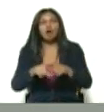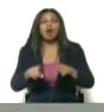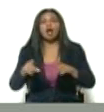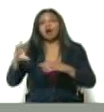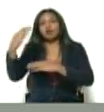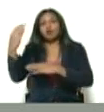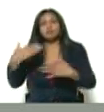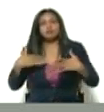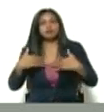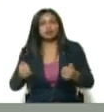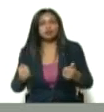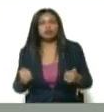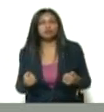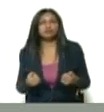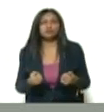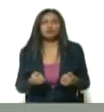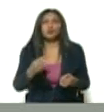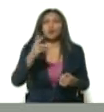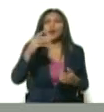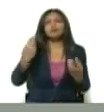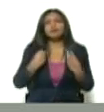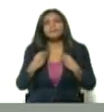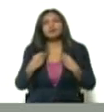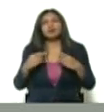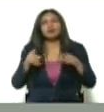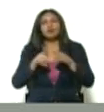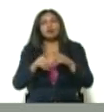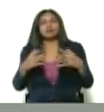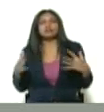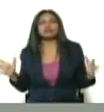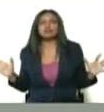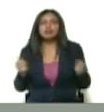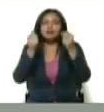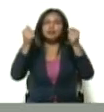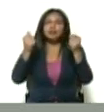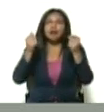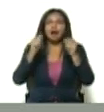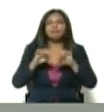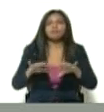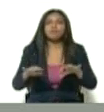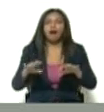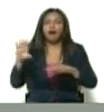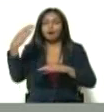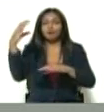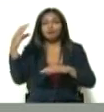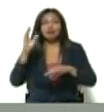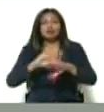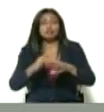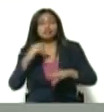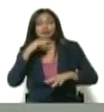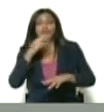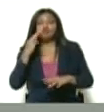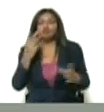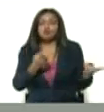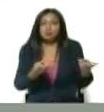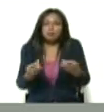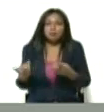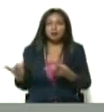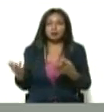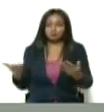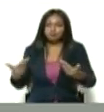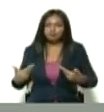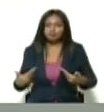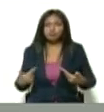salud. ¿Cuántas vidas salvarían estas máquinas en Colombia si Iván Duque las recibe?